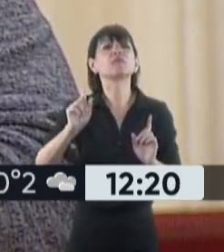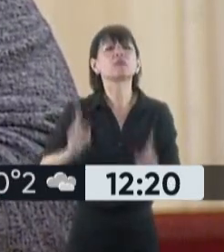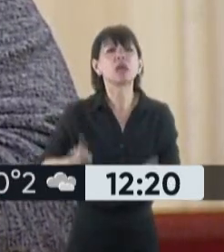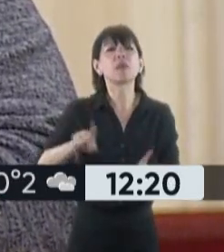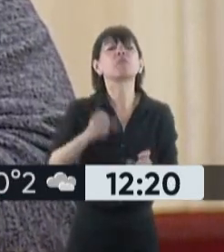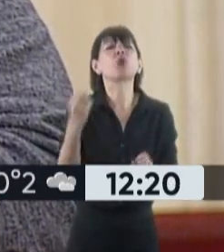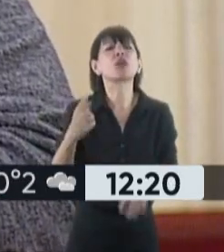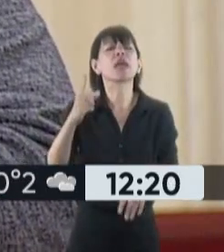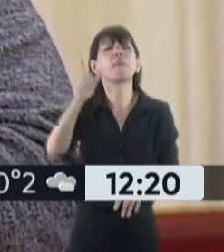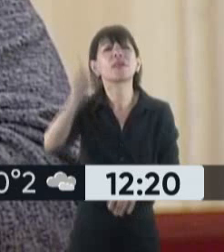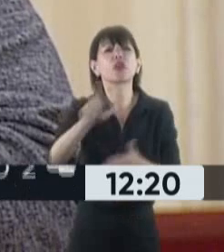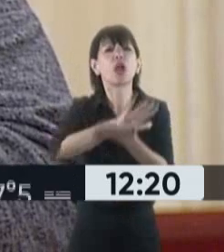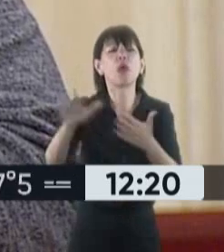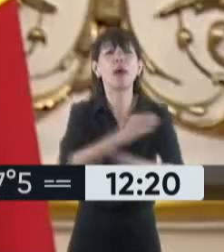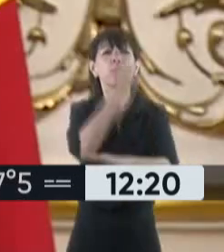en el Banco Central.